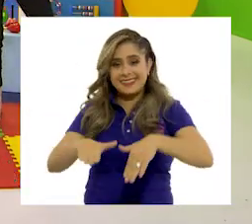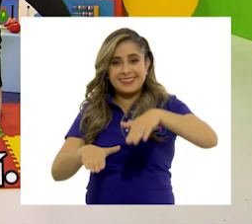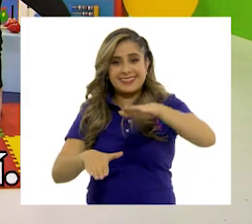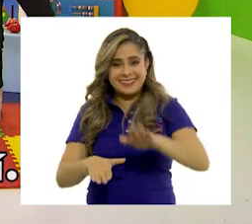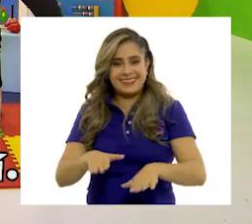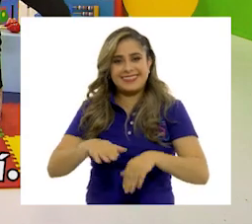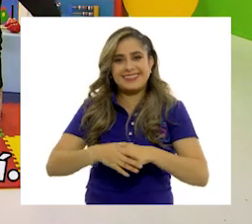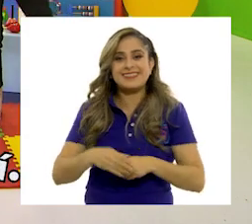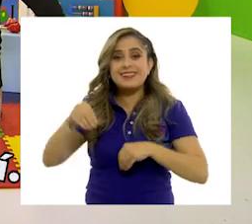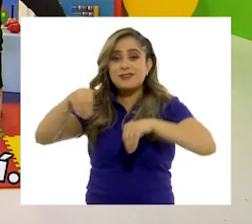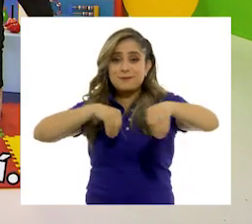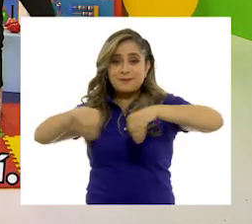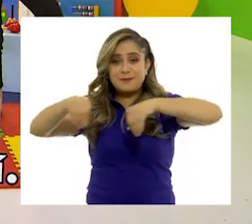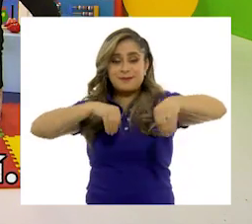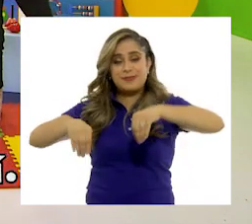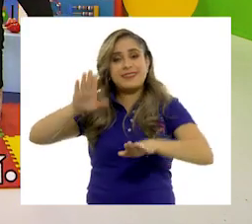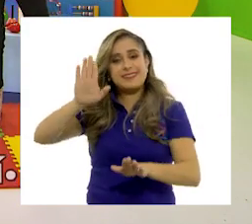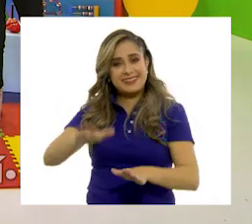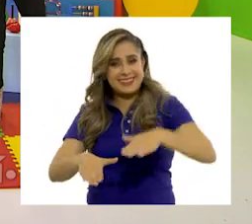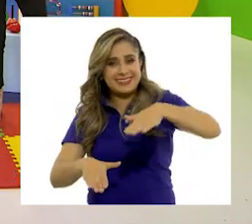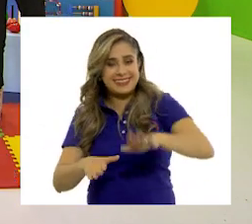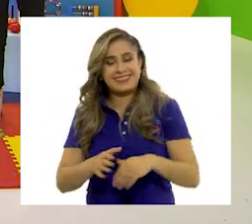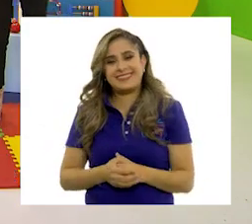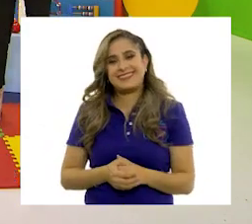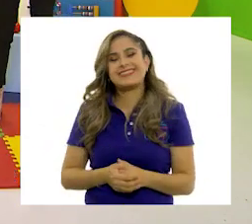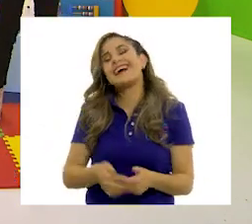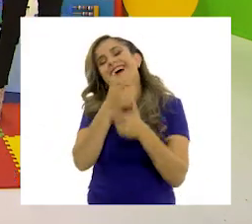así, así, las patitas mueve así.